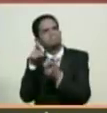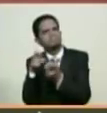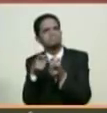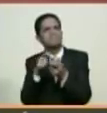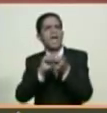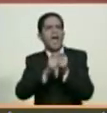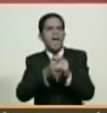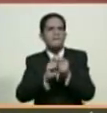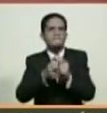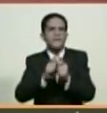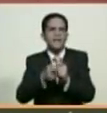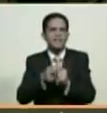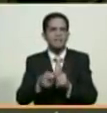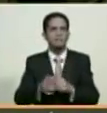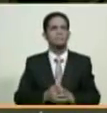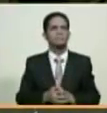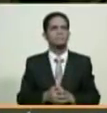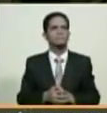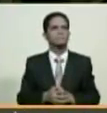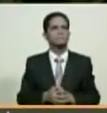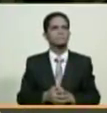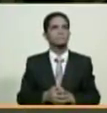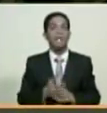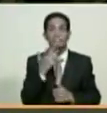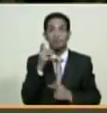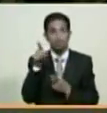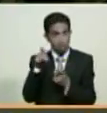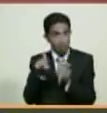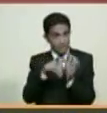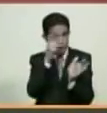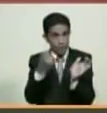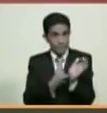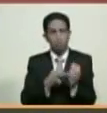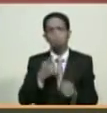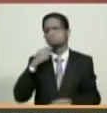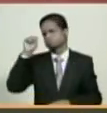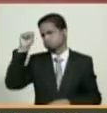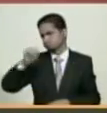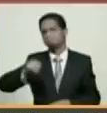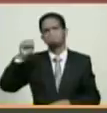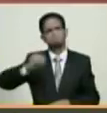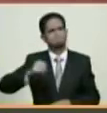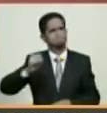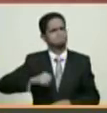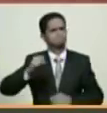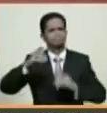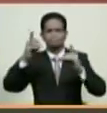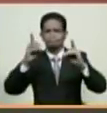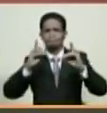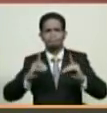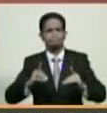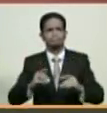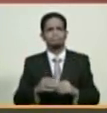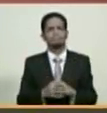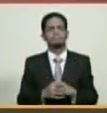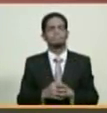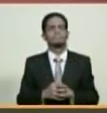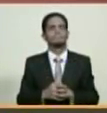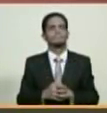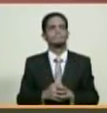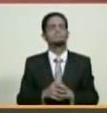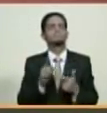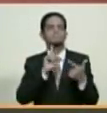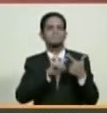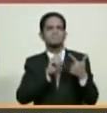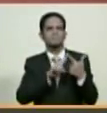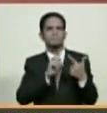pensionadas en las puertas de los bancos. ¿Pero lo van a cobrar completo? O pueden cobrar lo que quieran, como quieran, en el momento en que quieran, a partir del sábado. Otras